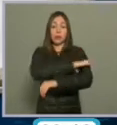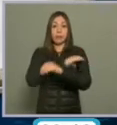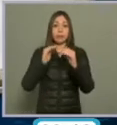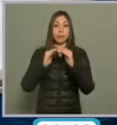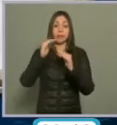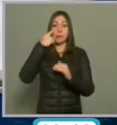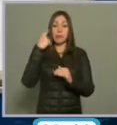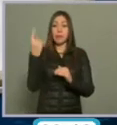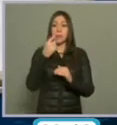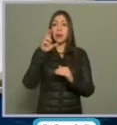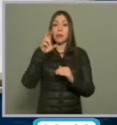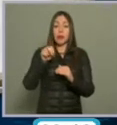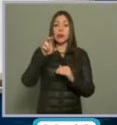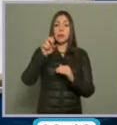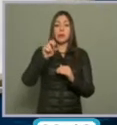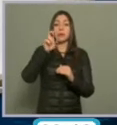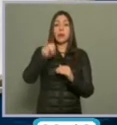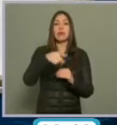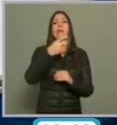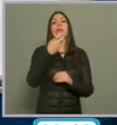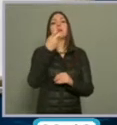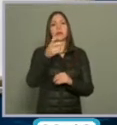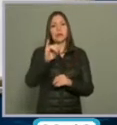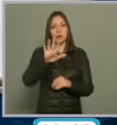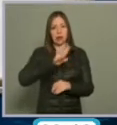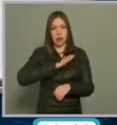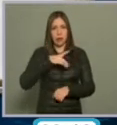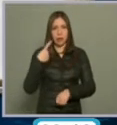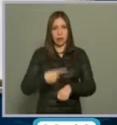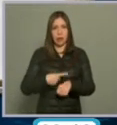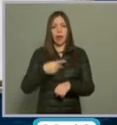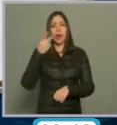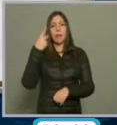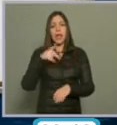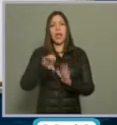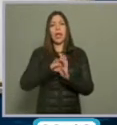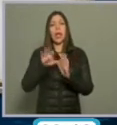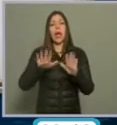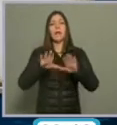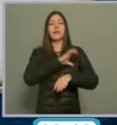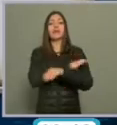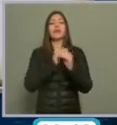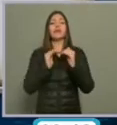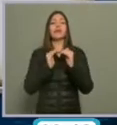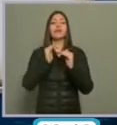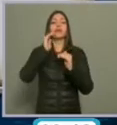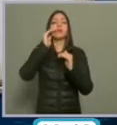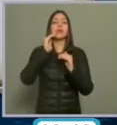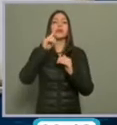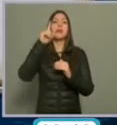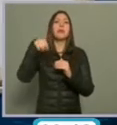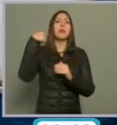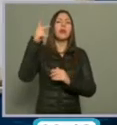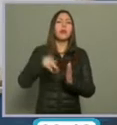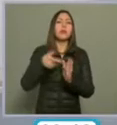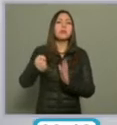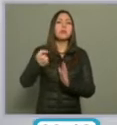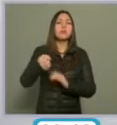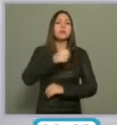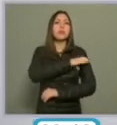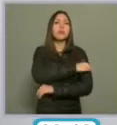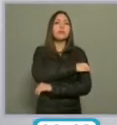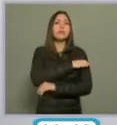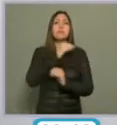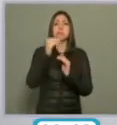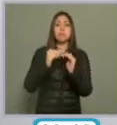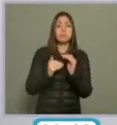la mayor, corresponde a la cifra que se llama sistólica. Entonces, por la de 140, vamos a hablar de esta cifra. 140 es